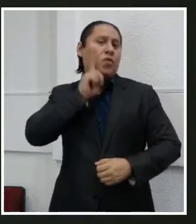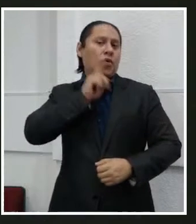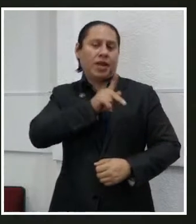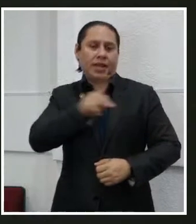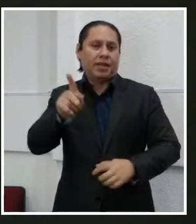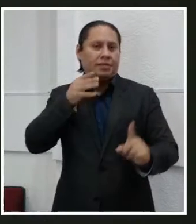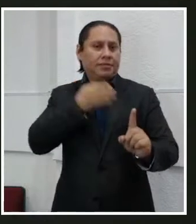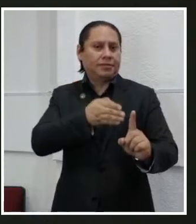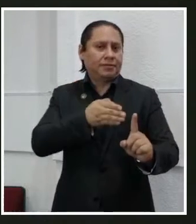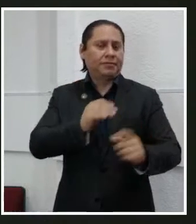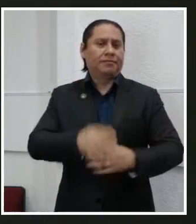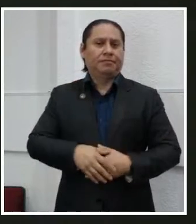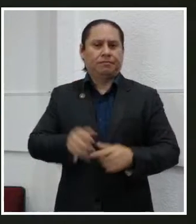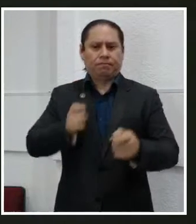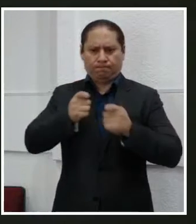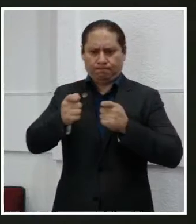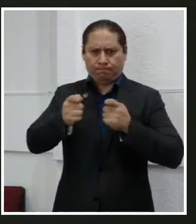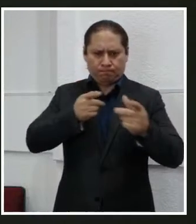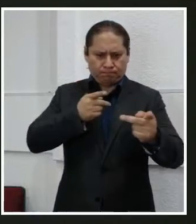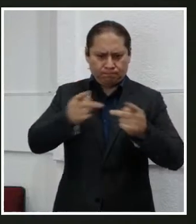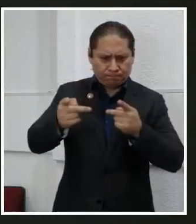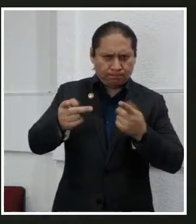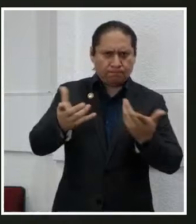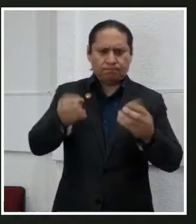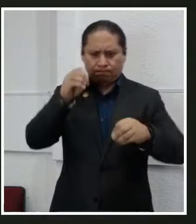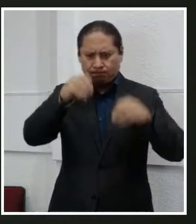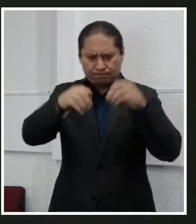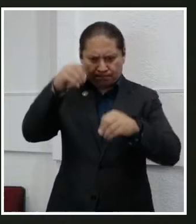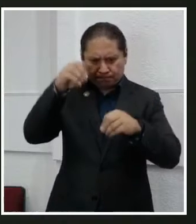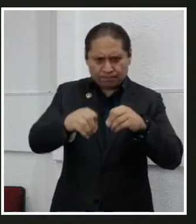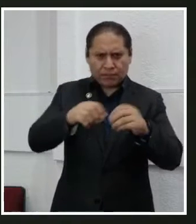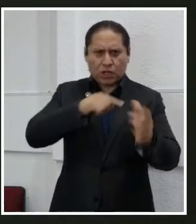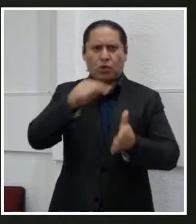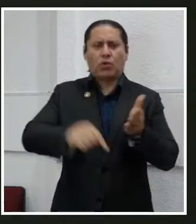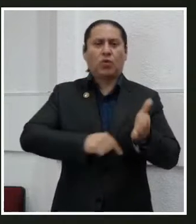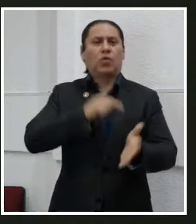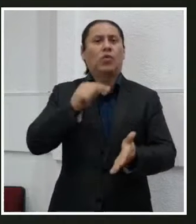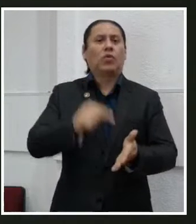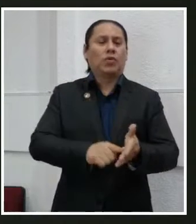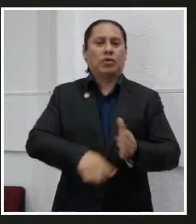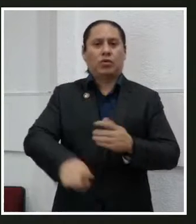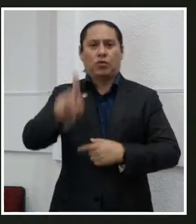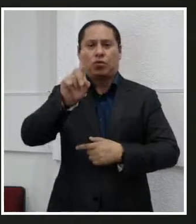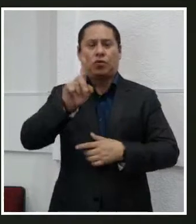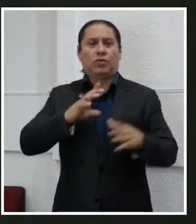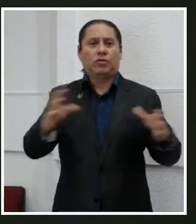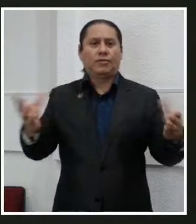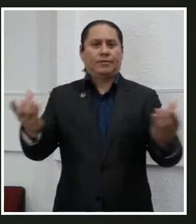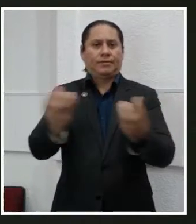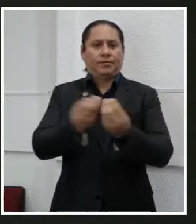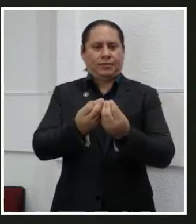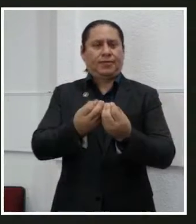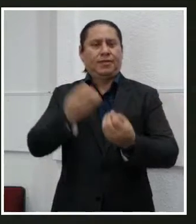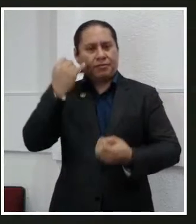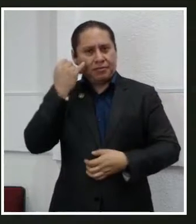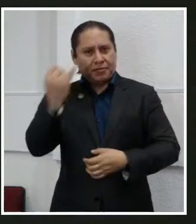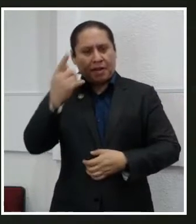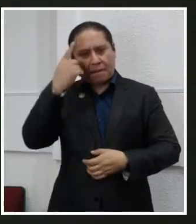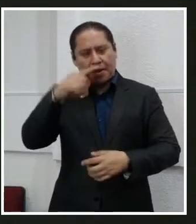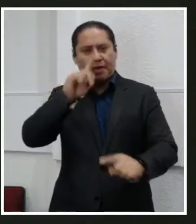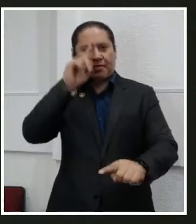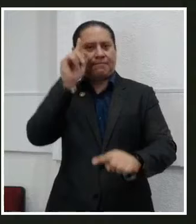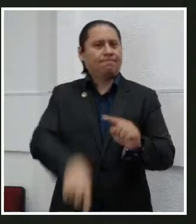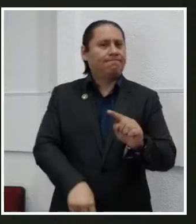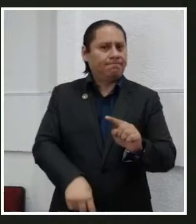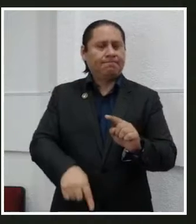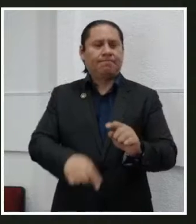mujeres. Planear y diseñar zonas que harán un conjunto de imagen urbana para eliminar